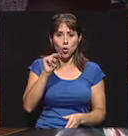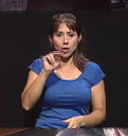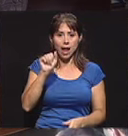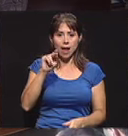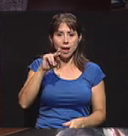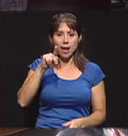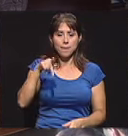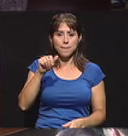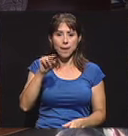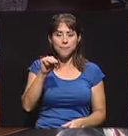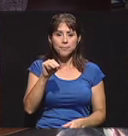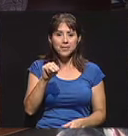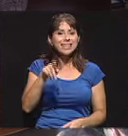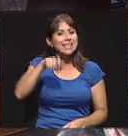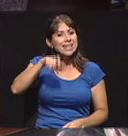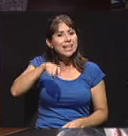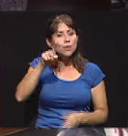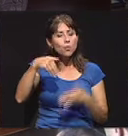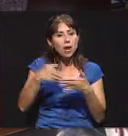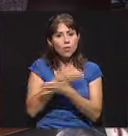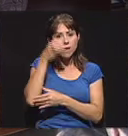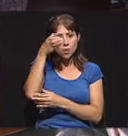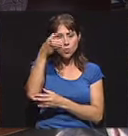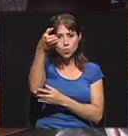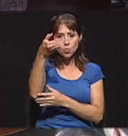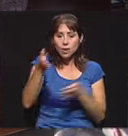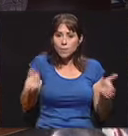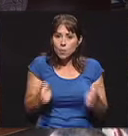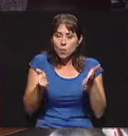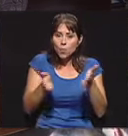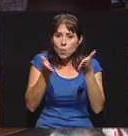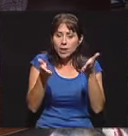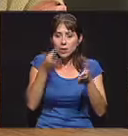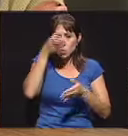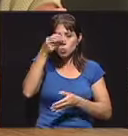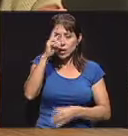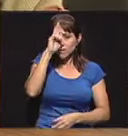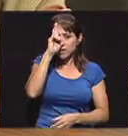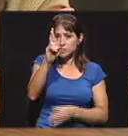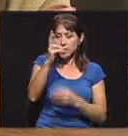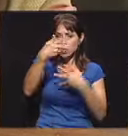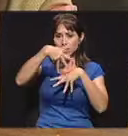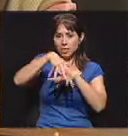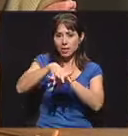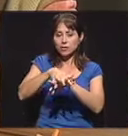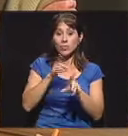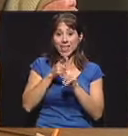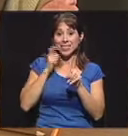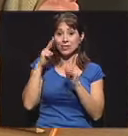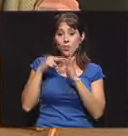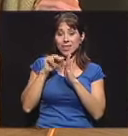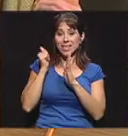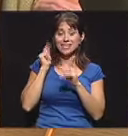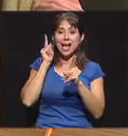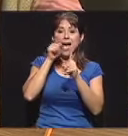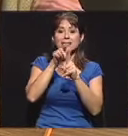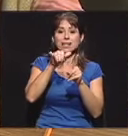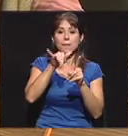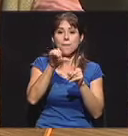cultura, promover una nueva cultura de respeto y de integración. Desde el 2010 y hasta mayo del